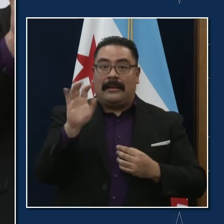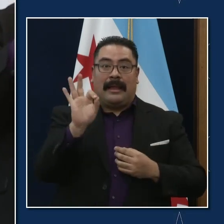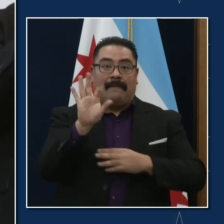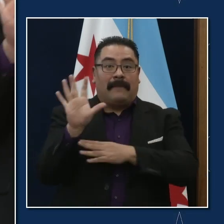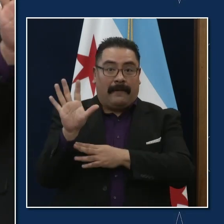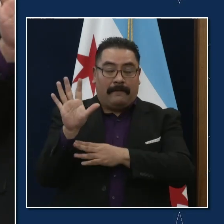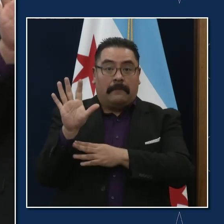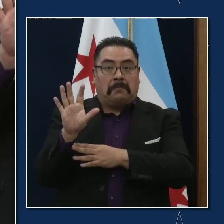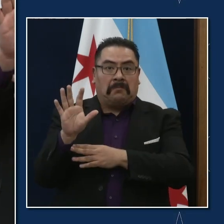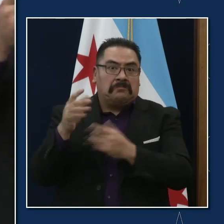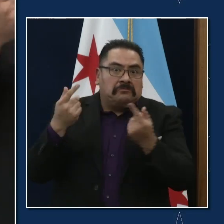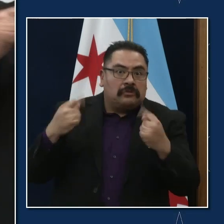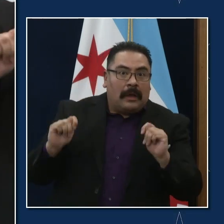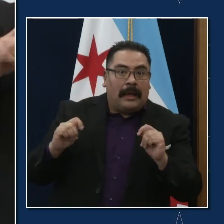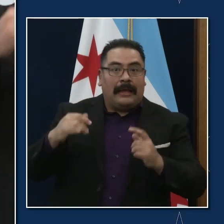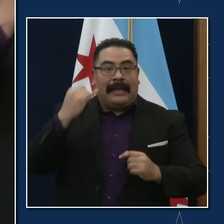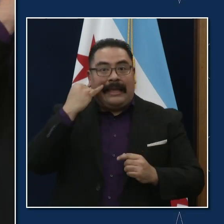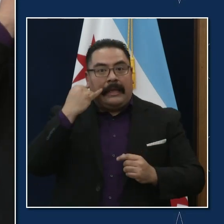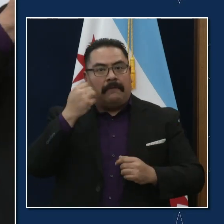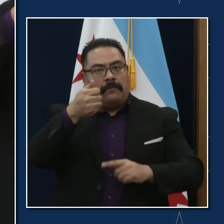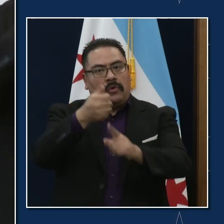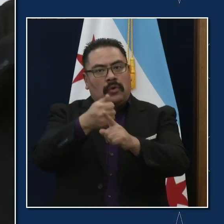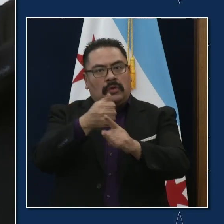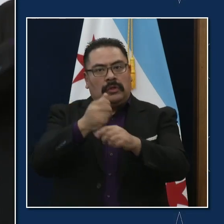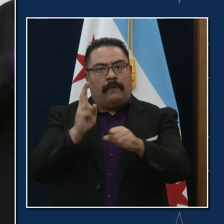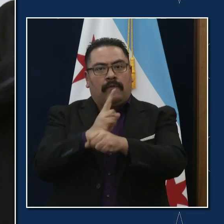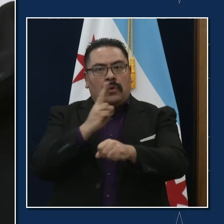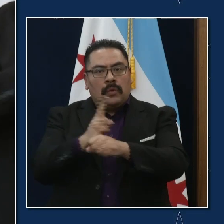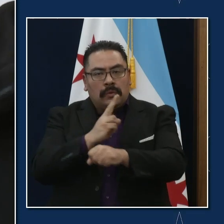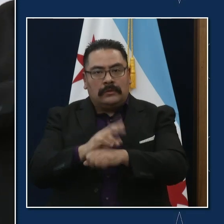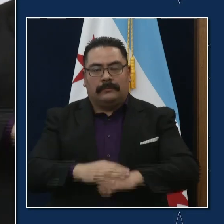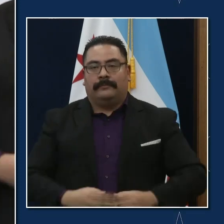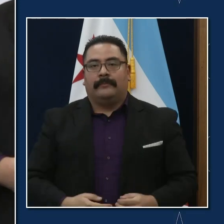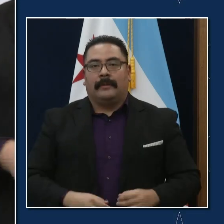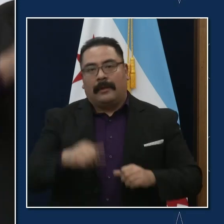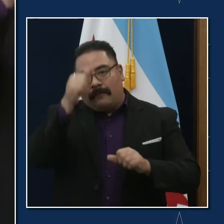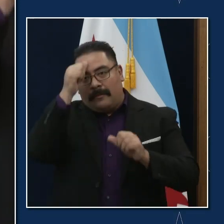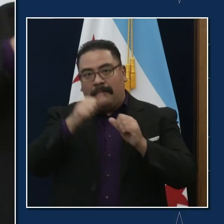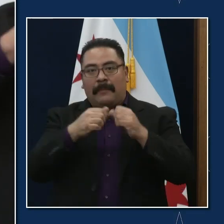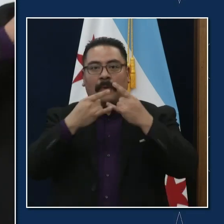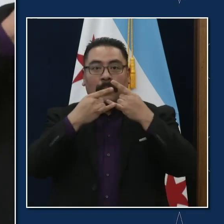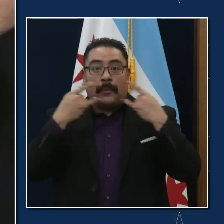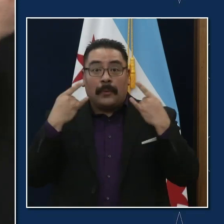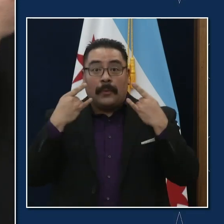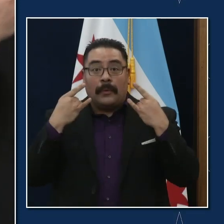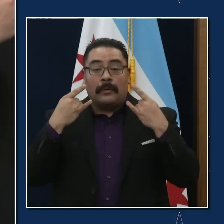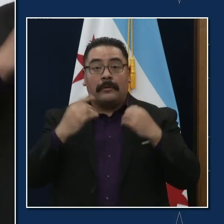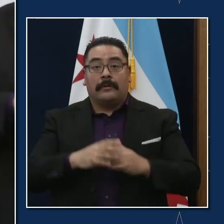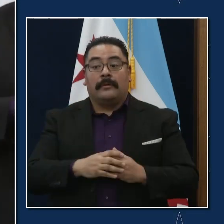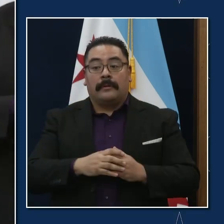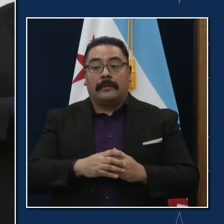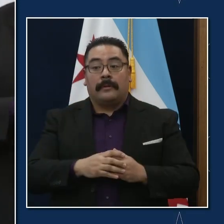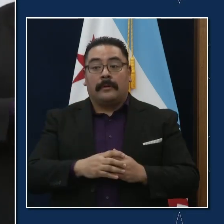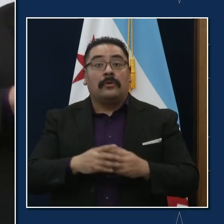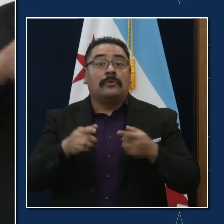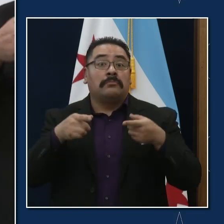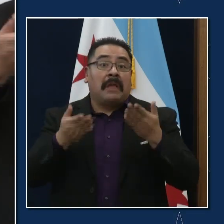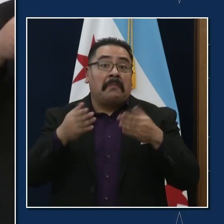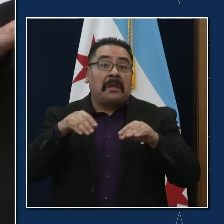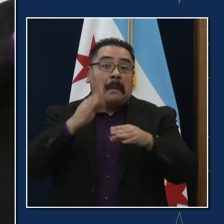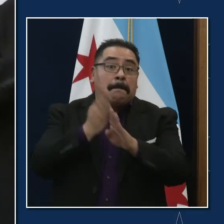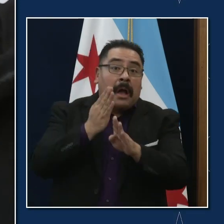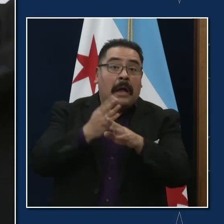N95 para personas que la estén utilizando, y recuerden que las mascarillas durante el uso de transporte